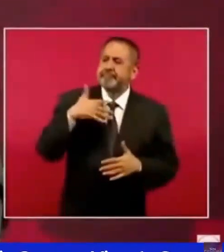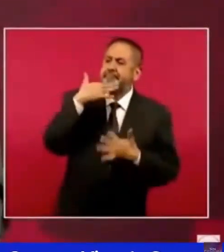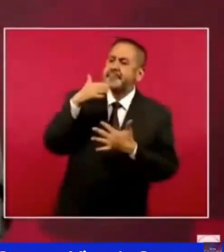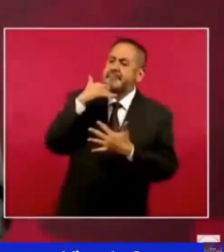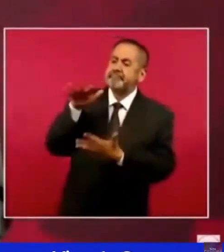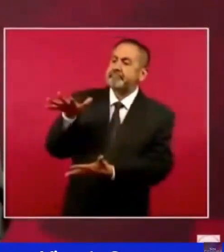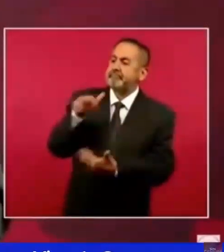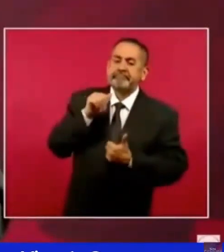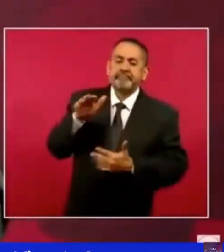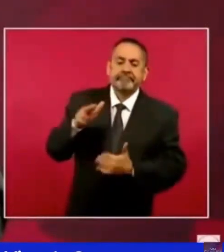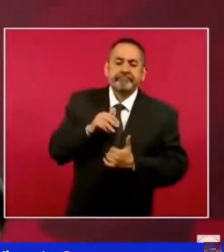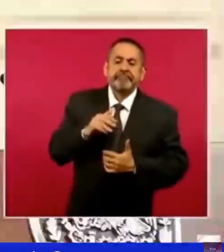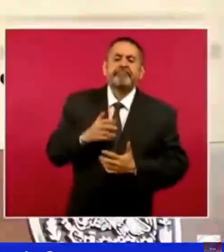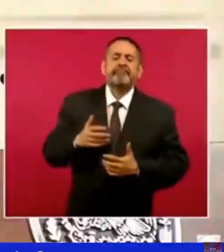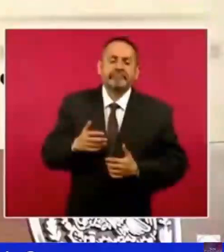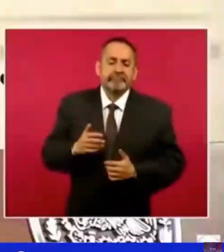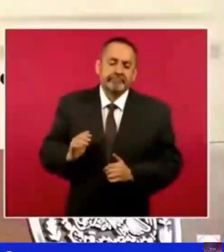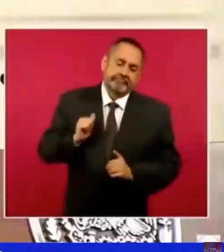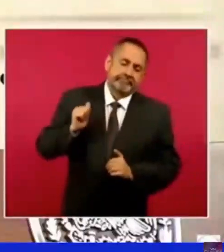corrupción.